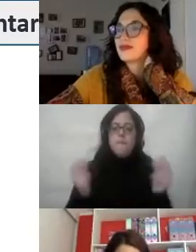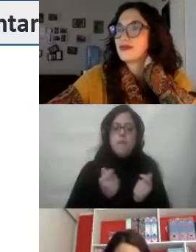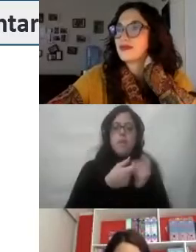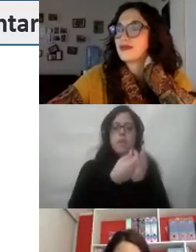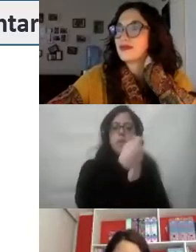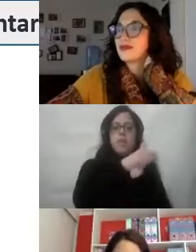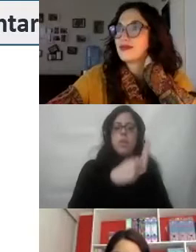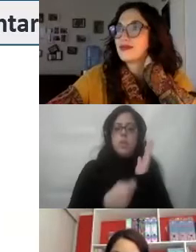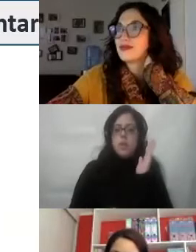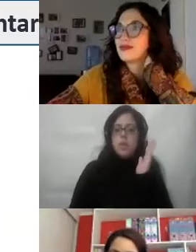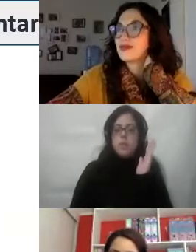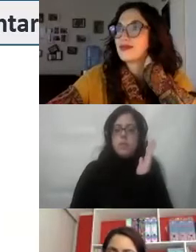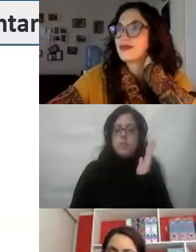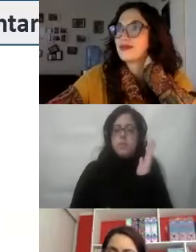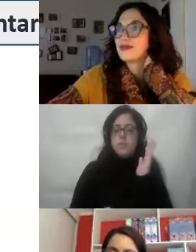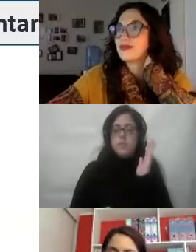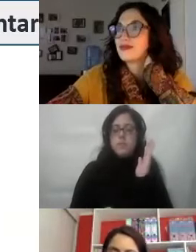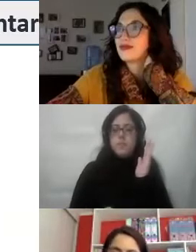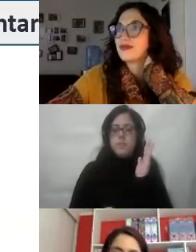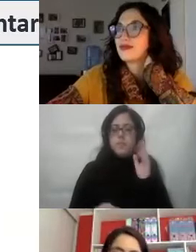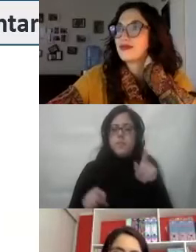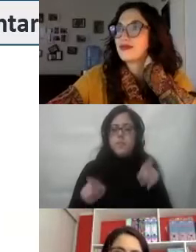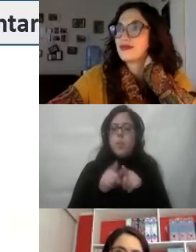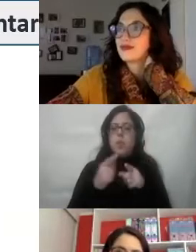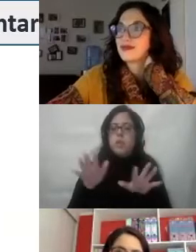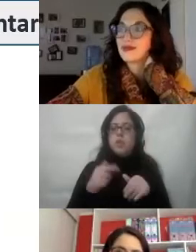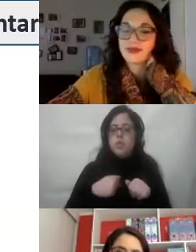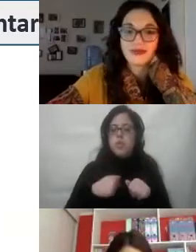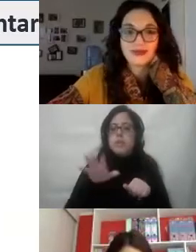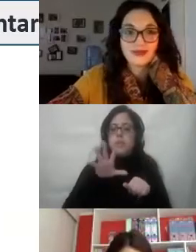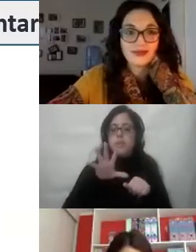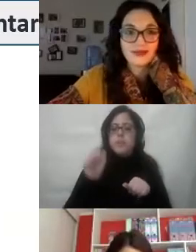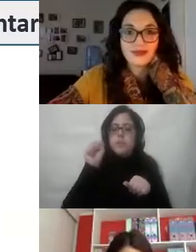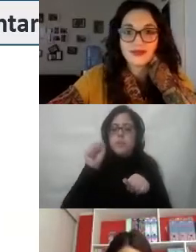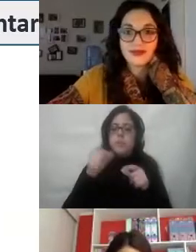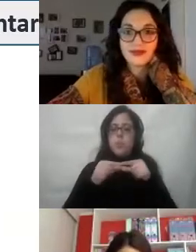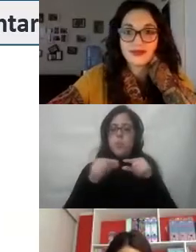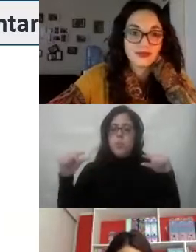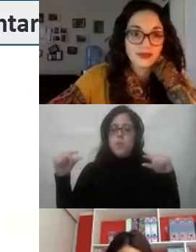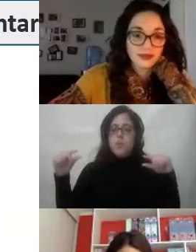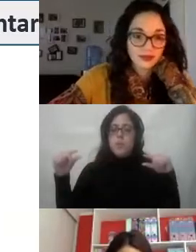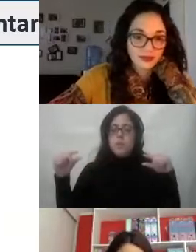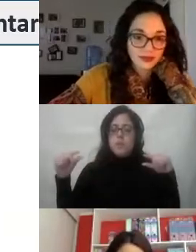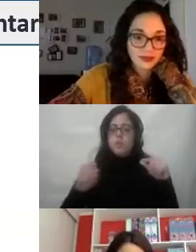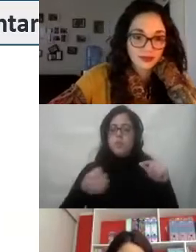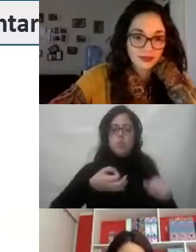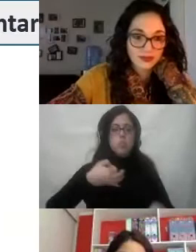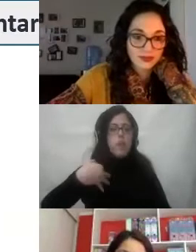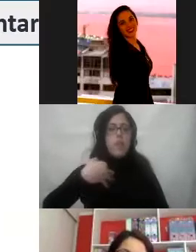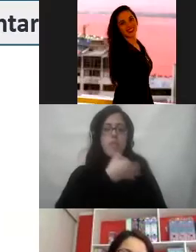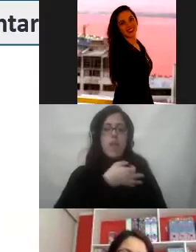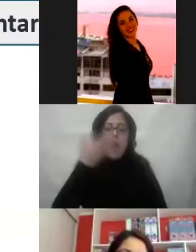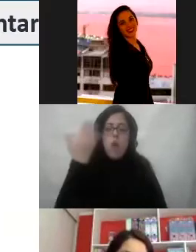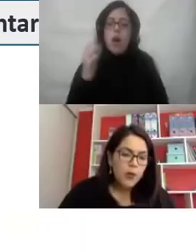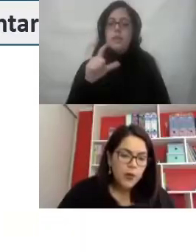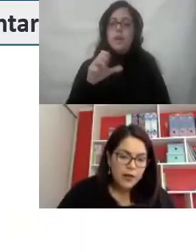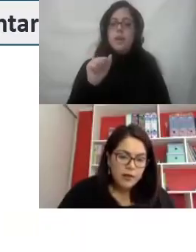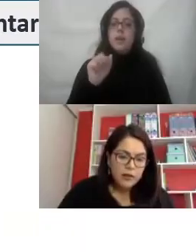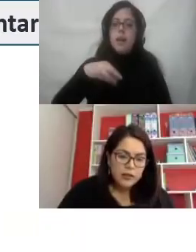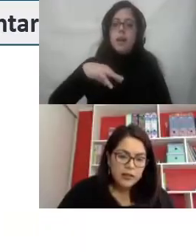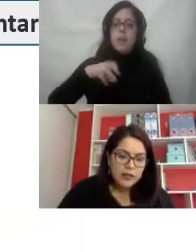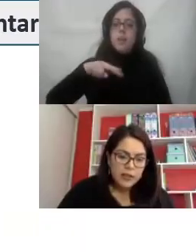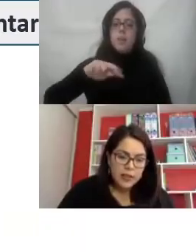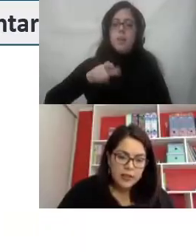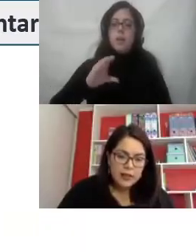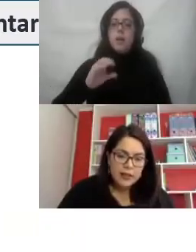Como me voy a tomar de una frase que indicó Carmen Gloria, que decía que acá nos alejamos un poco de la